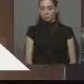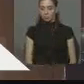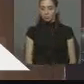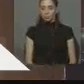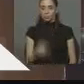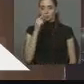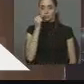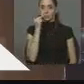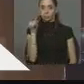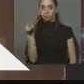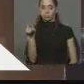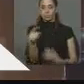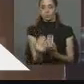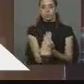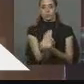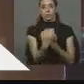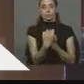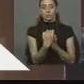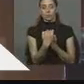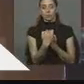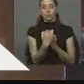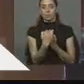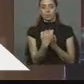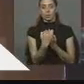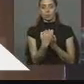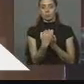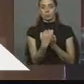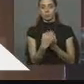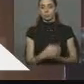Me apoyó,